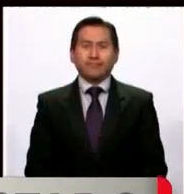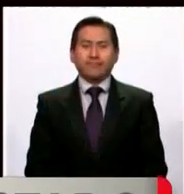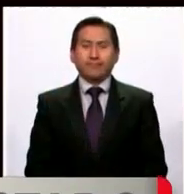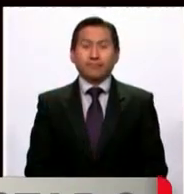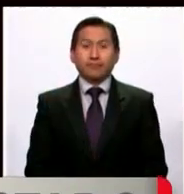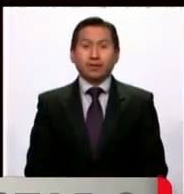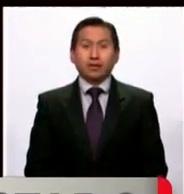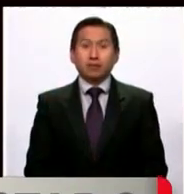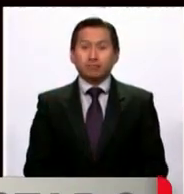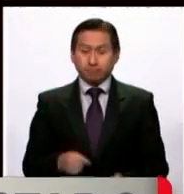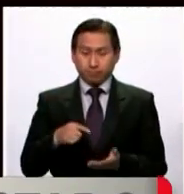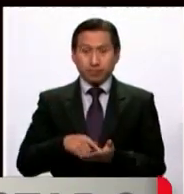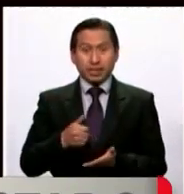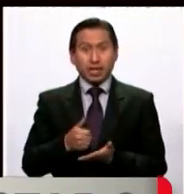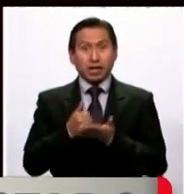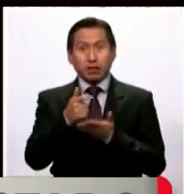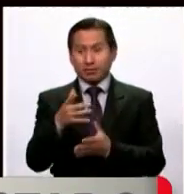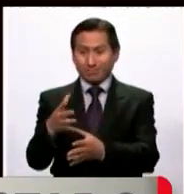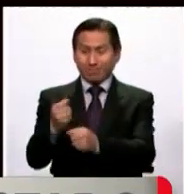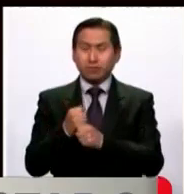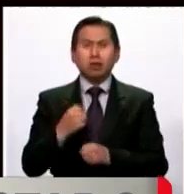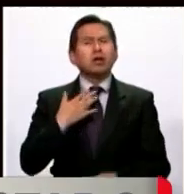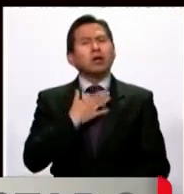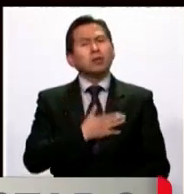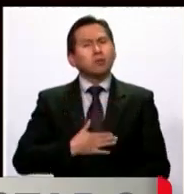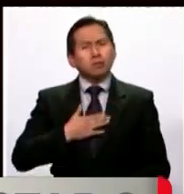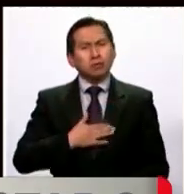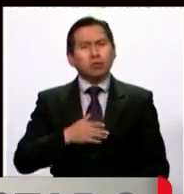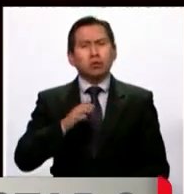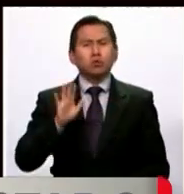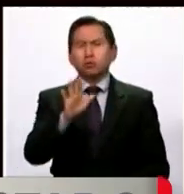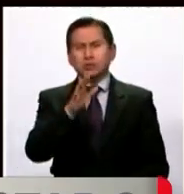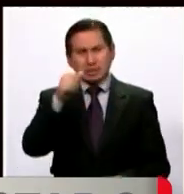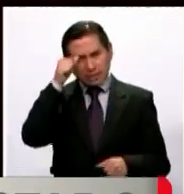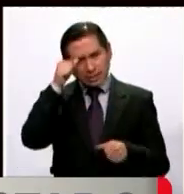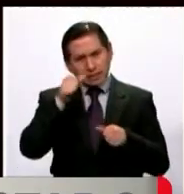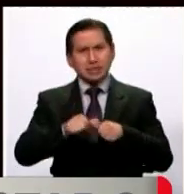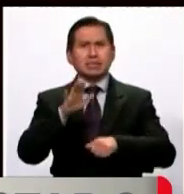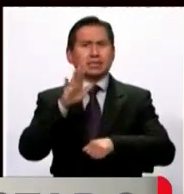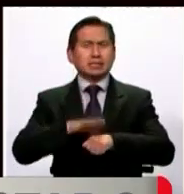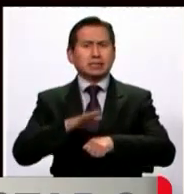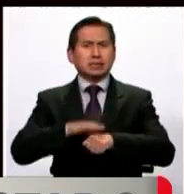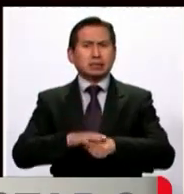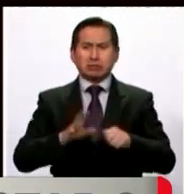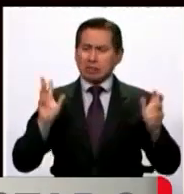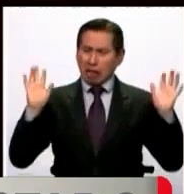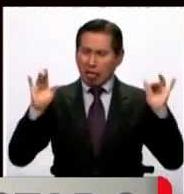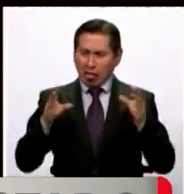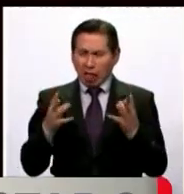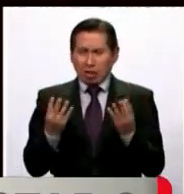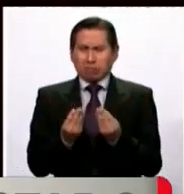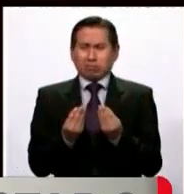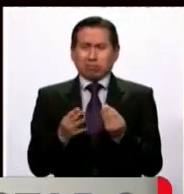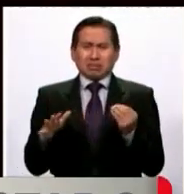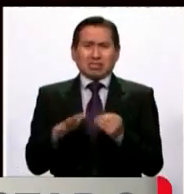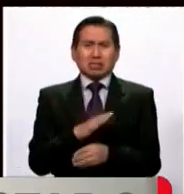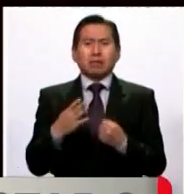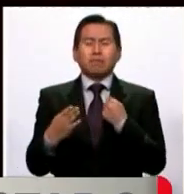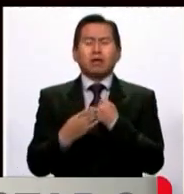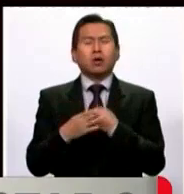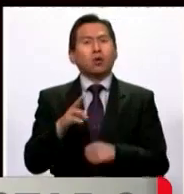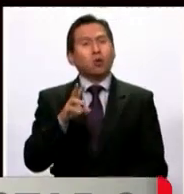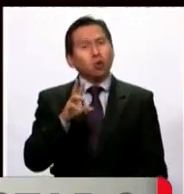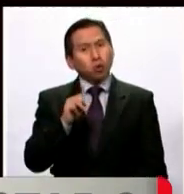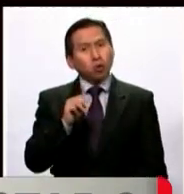Al cobrar estas ayudas, por favor, quiero recordarles que no debemos aglomerarnos en los bancos.